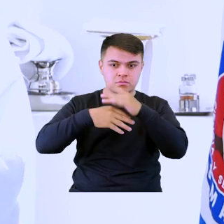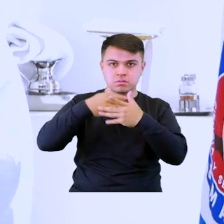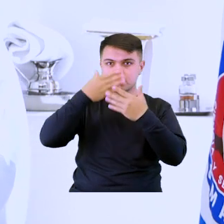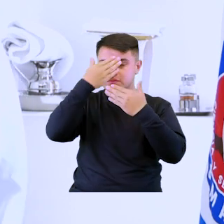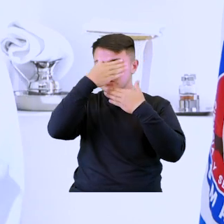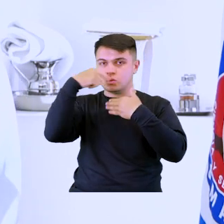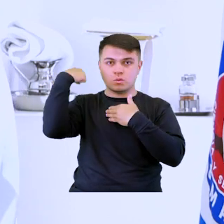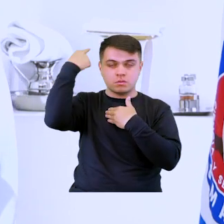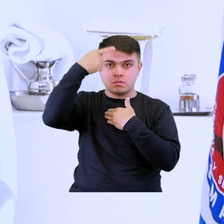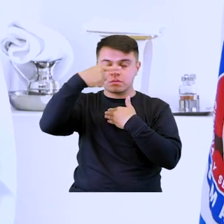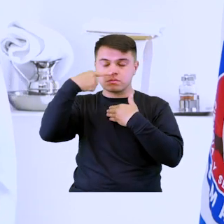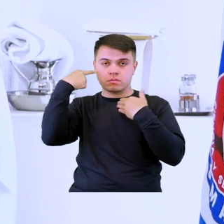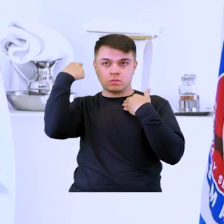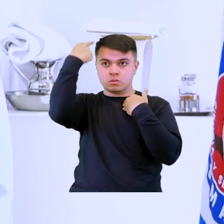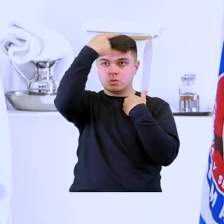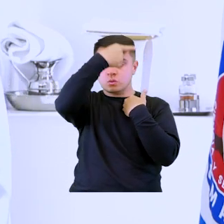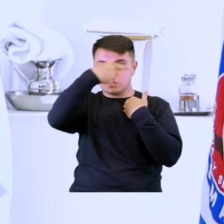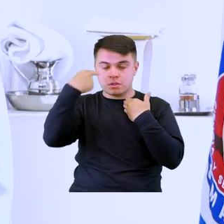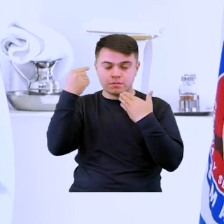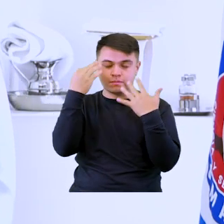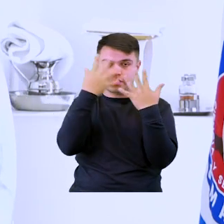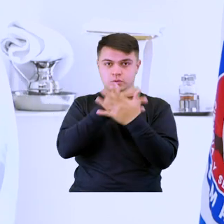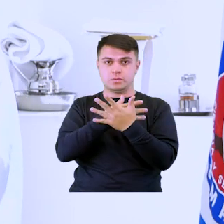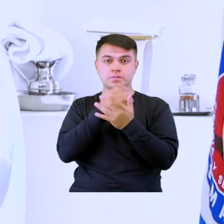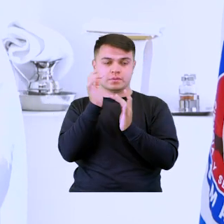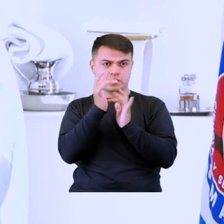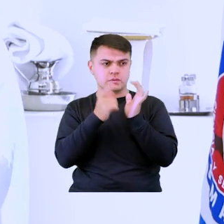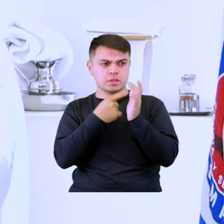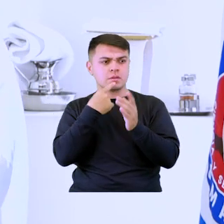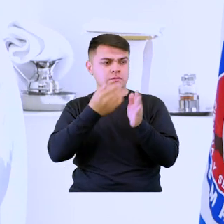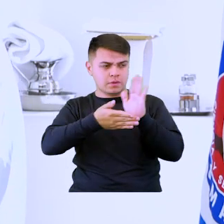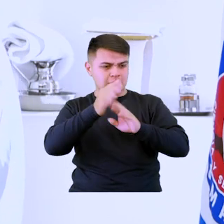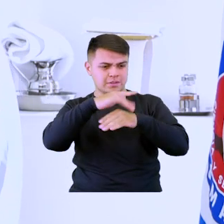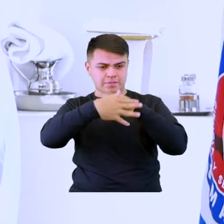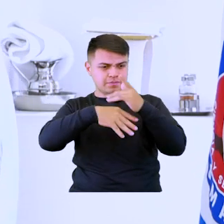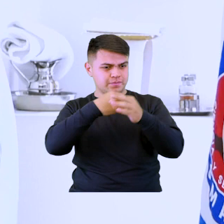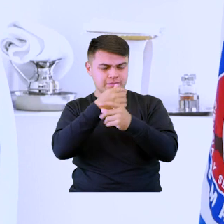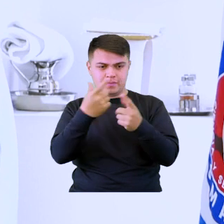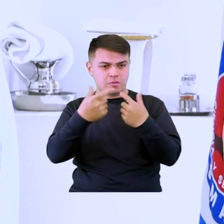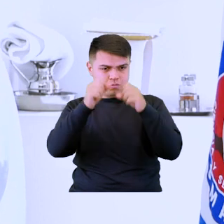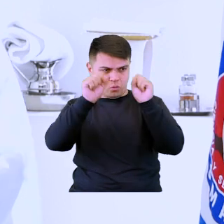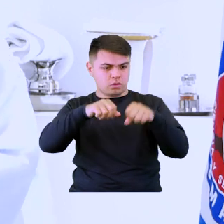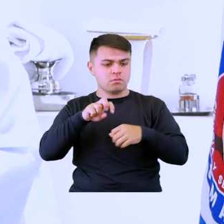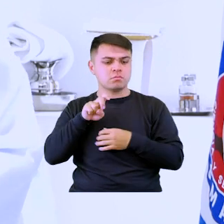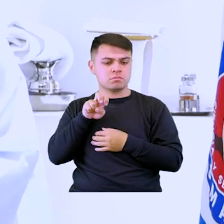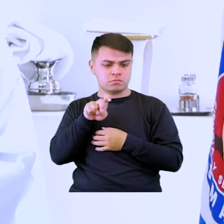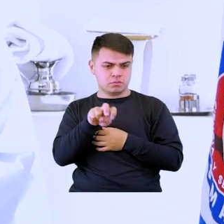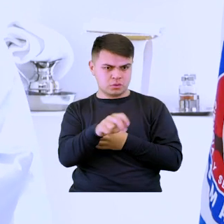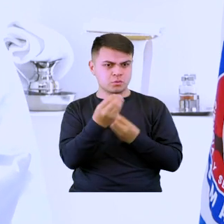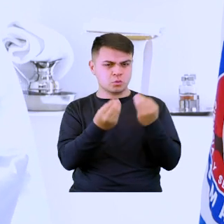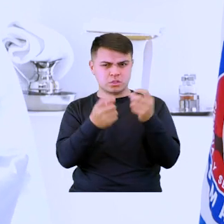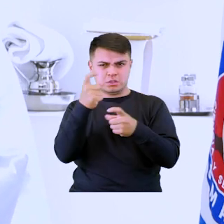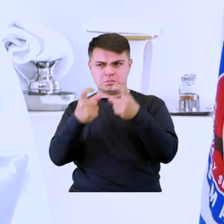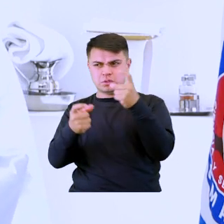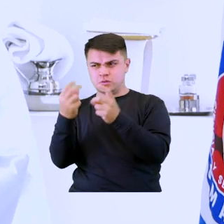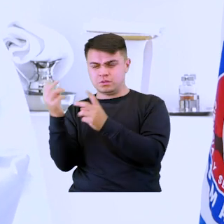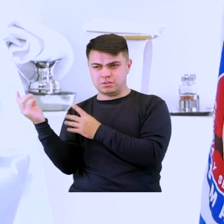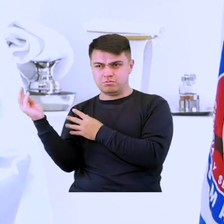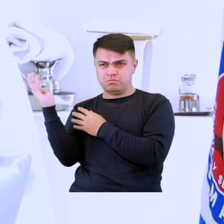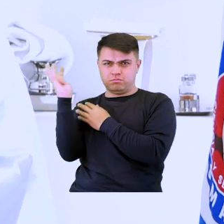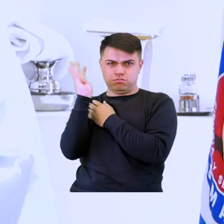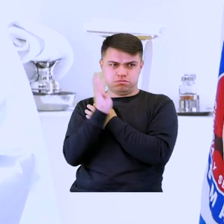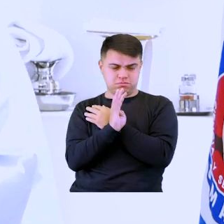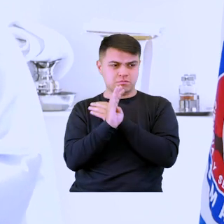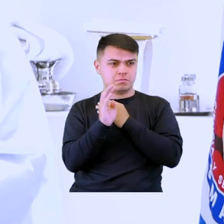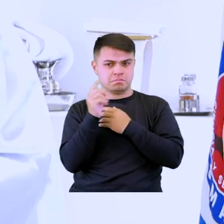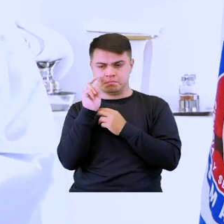la cara envuelta en un sudario. Jesús le dijo: Desátenlo y déjenlo andar. Y muchos judíos que habían venido a la casa de